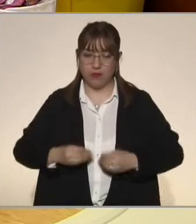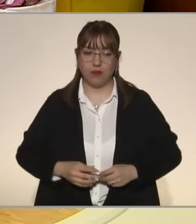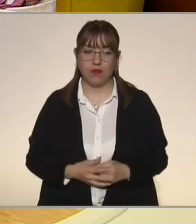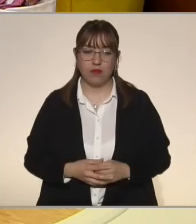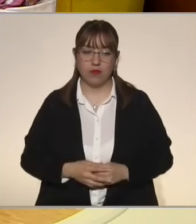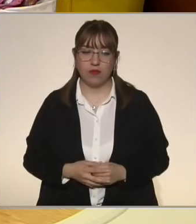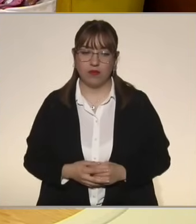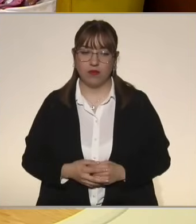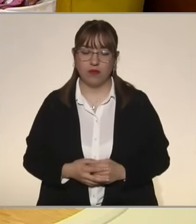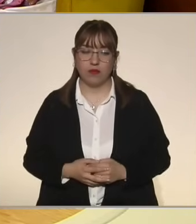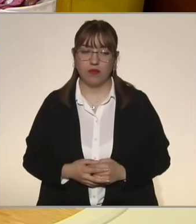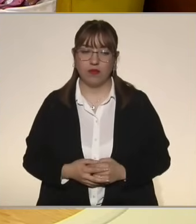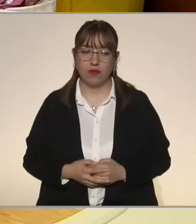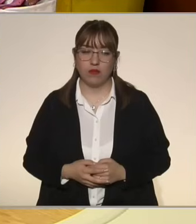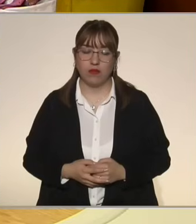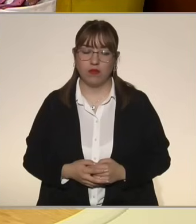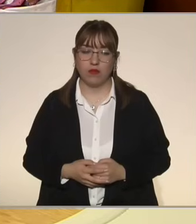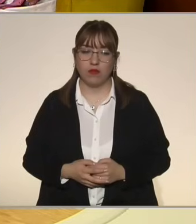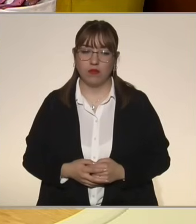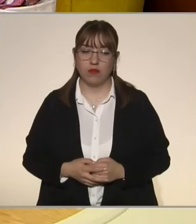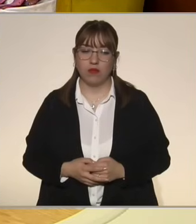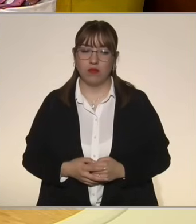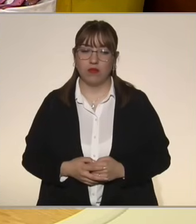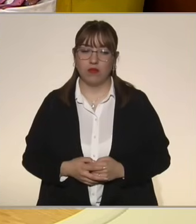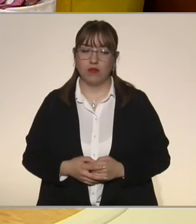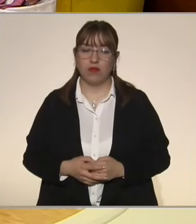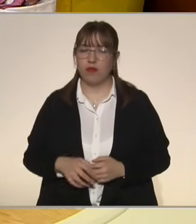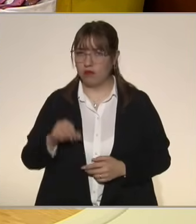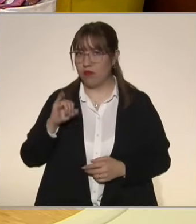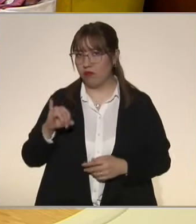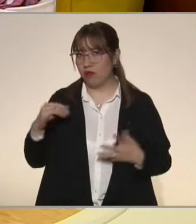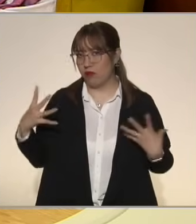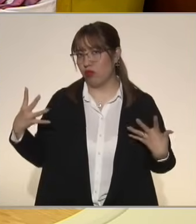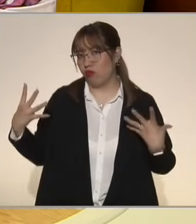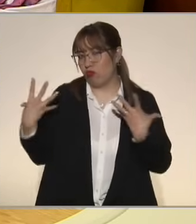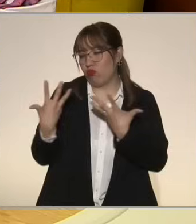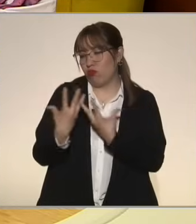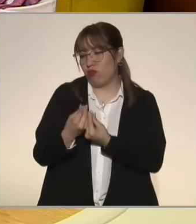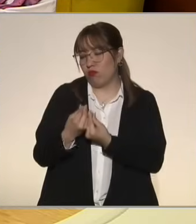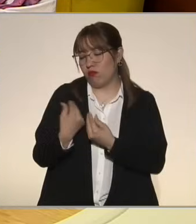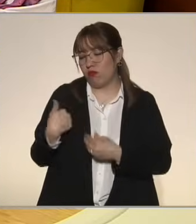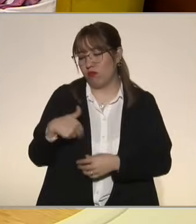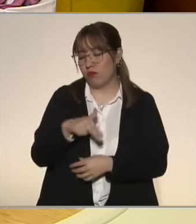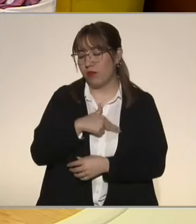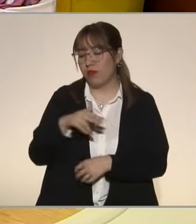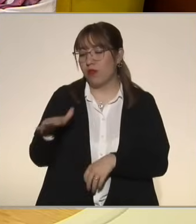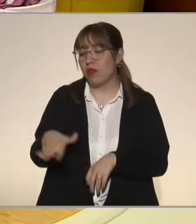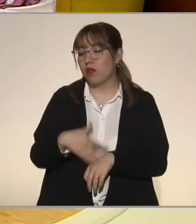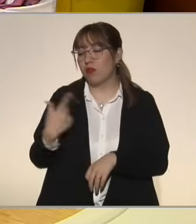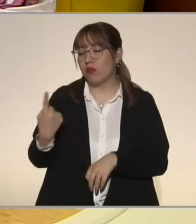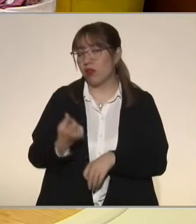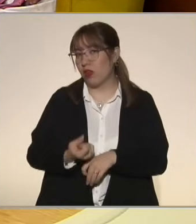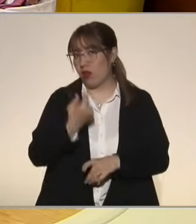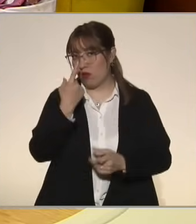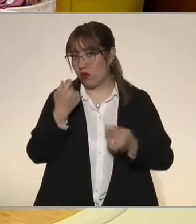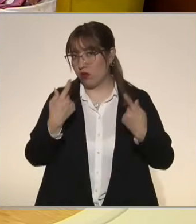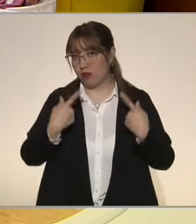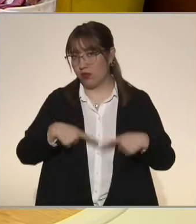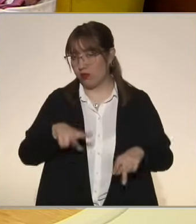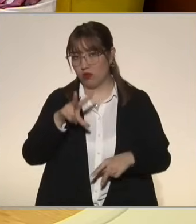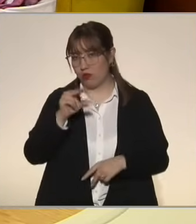cómo fue ese momento? Afortunadamente estábamos reunidos porque algunos de los familiares no viven aquí en